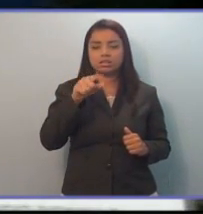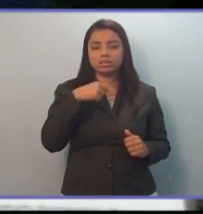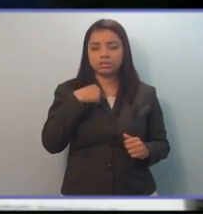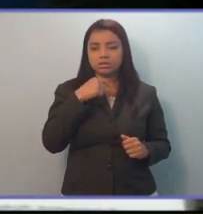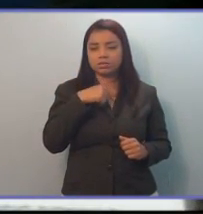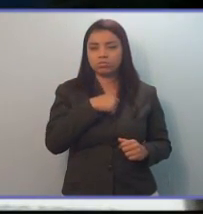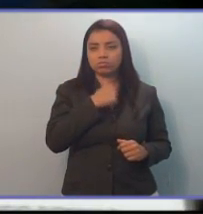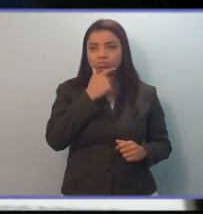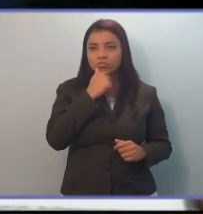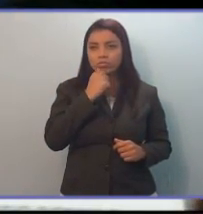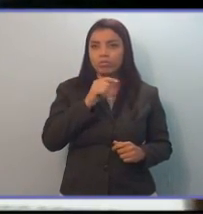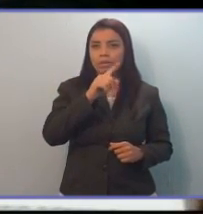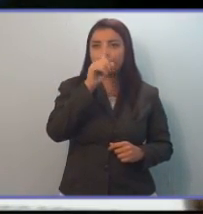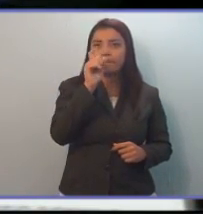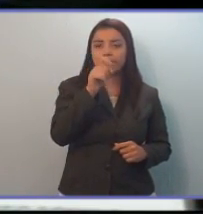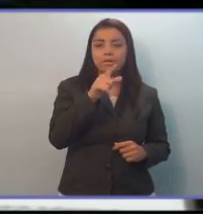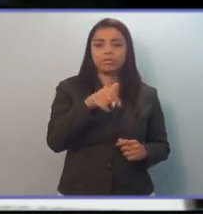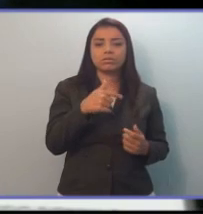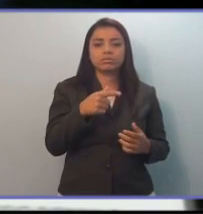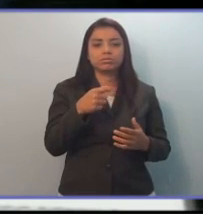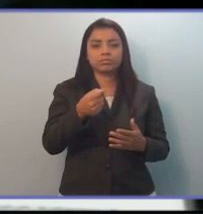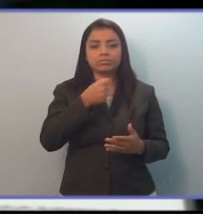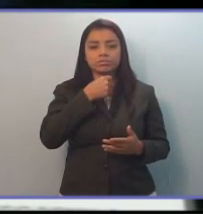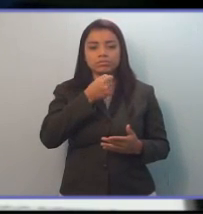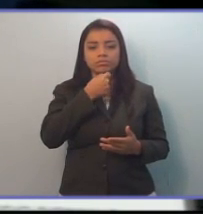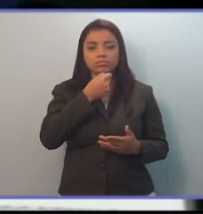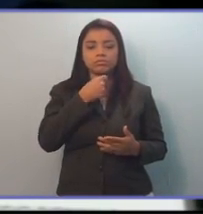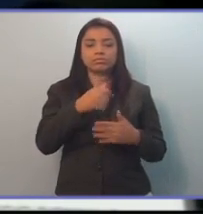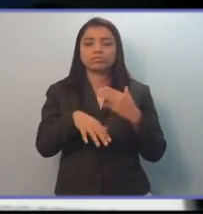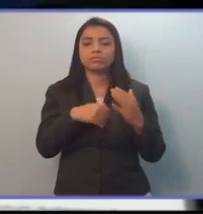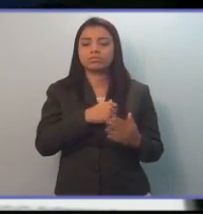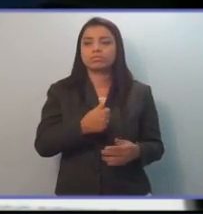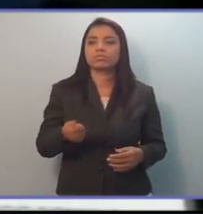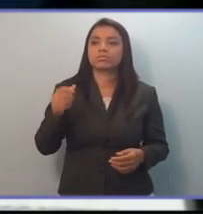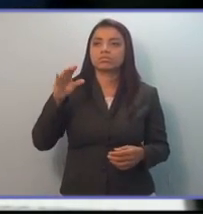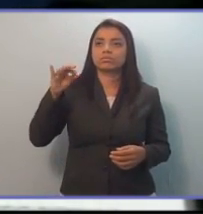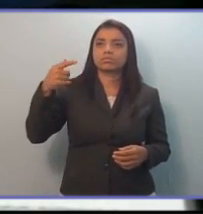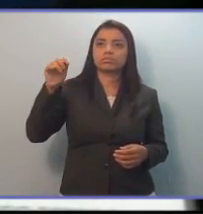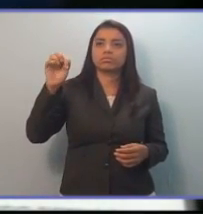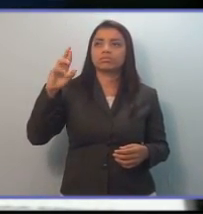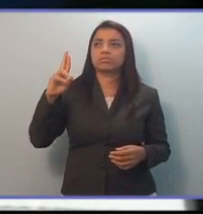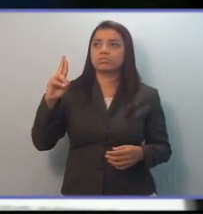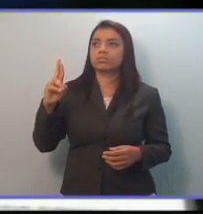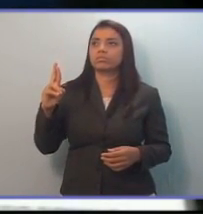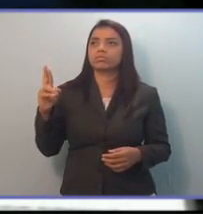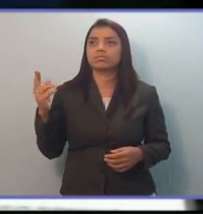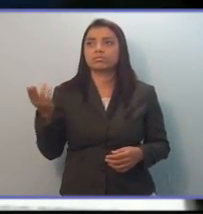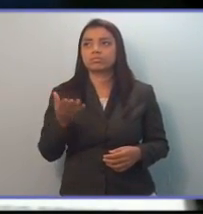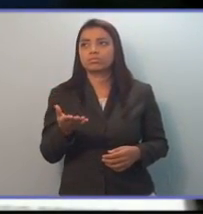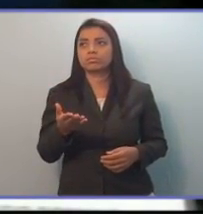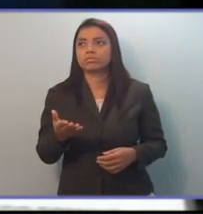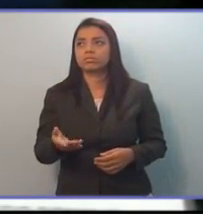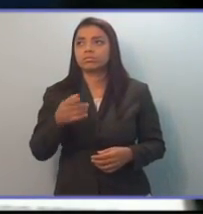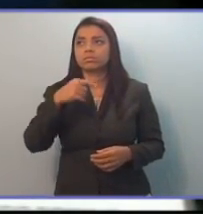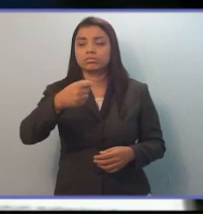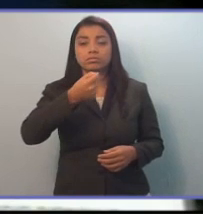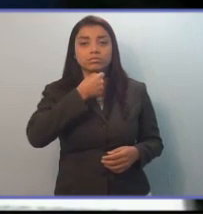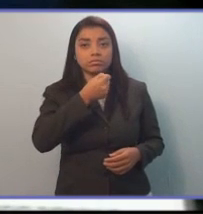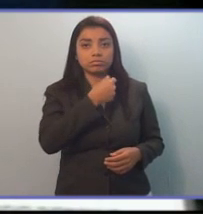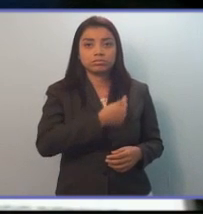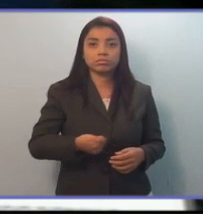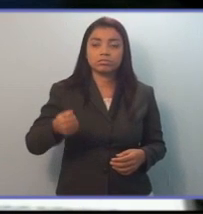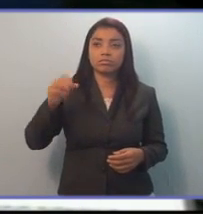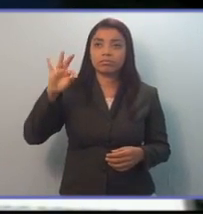enfocada a un informe que remitió la Fiscalía General de la República. Dice, en el informe enviado por la Fiscalía General